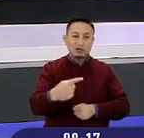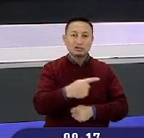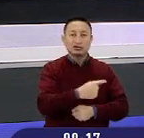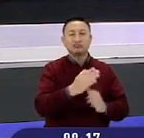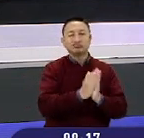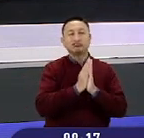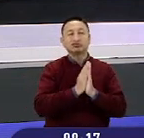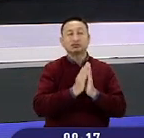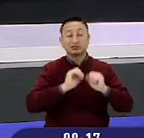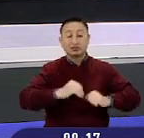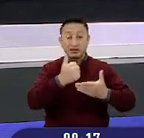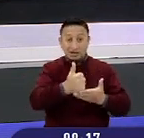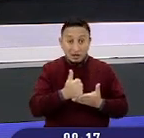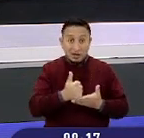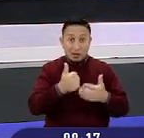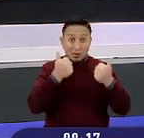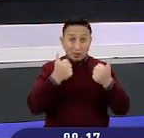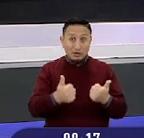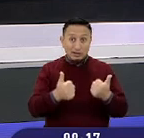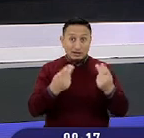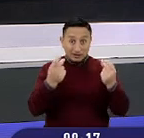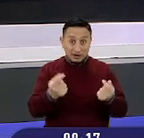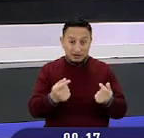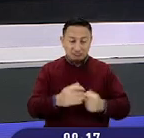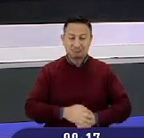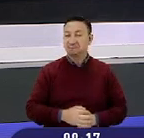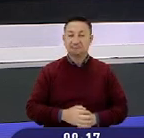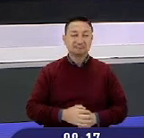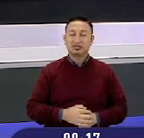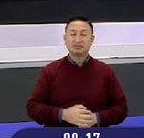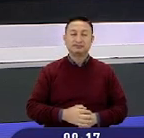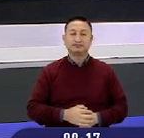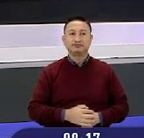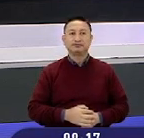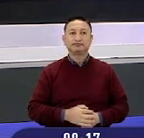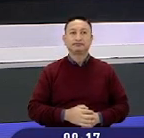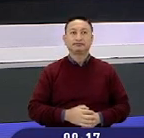pero no han tenido una respuesta positiva por parte de las autoridades.